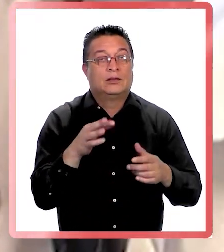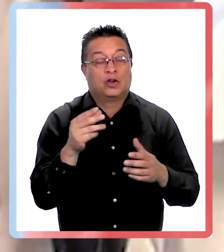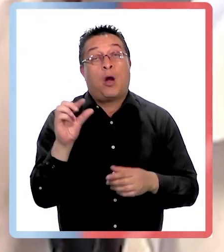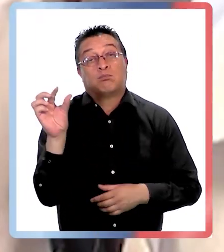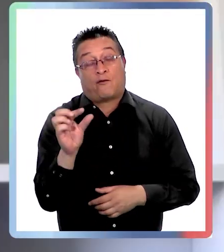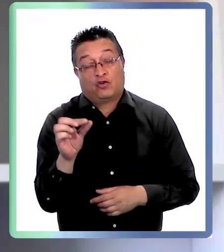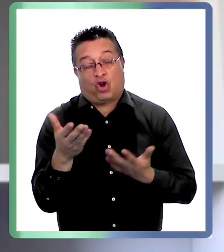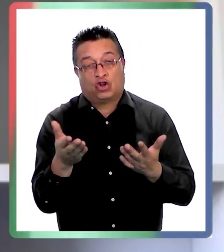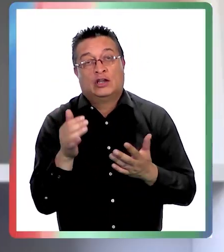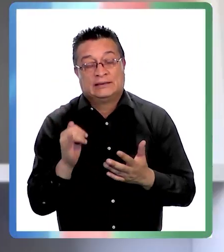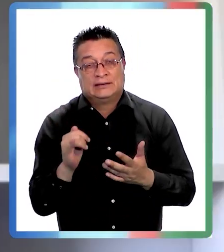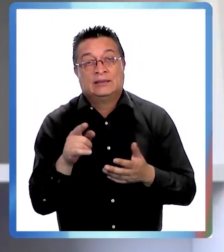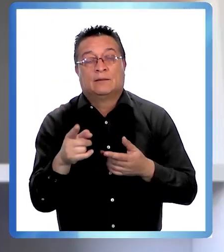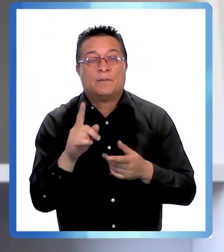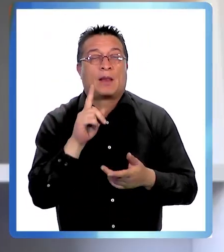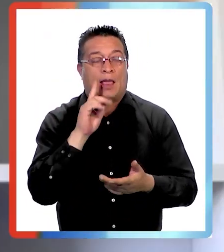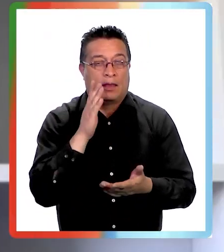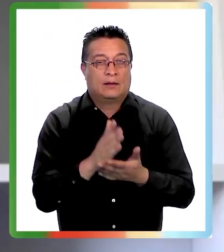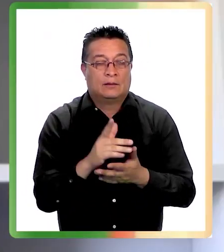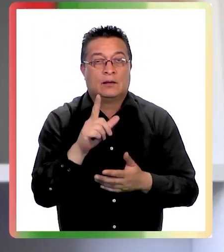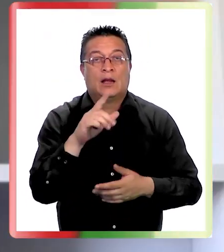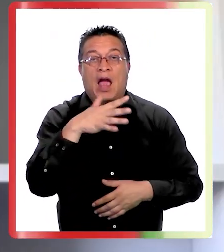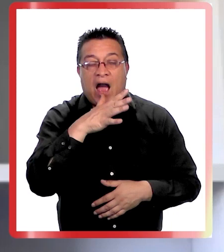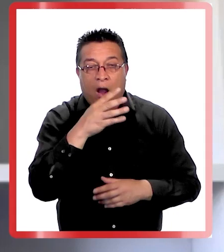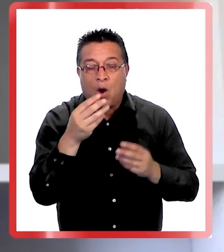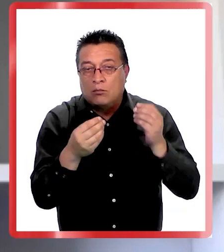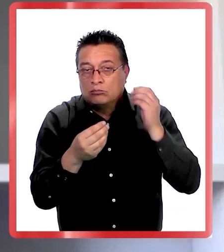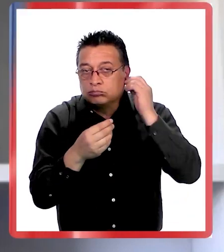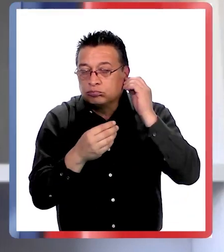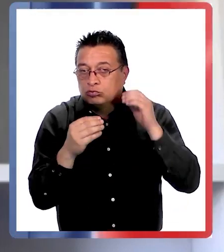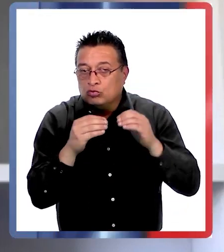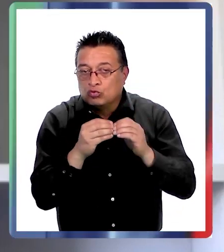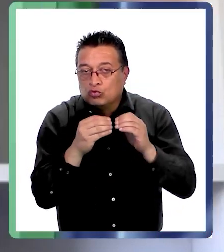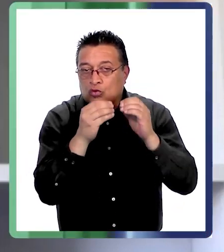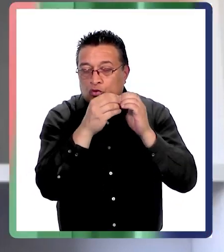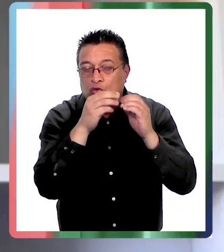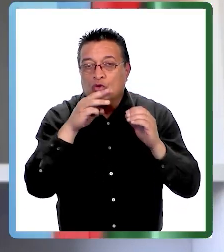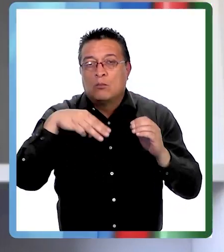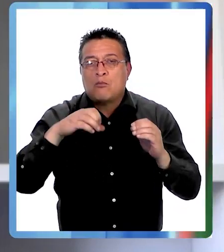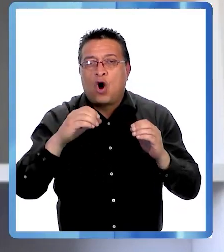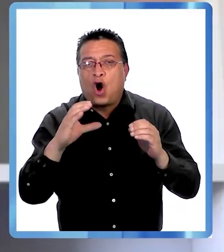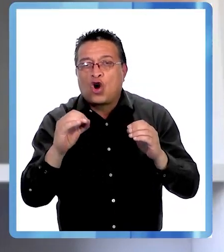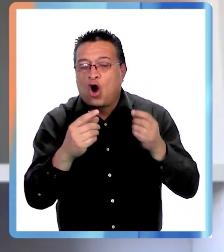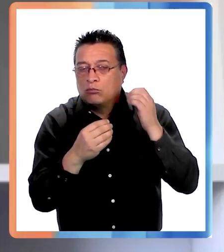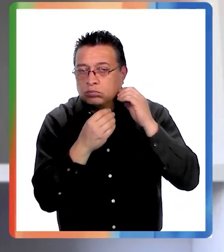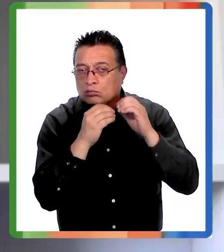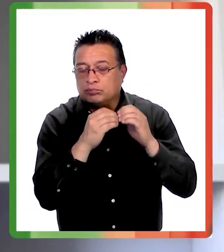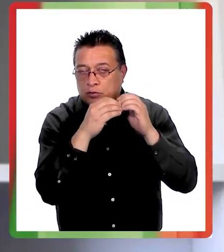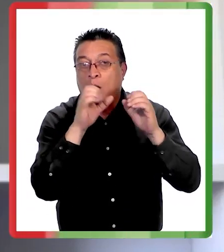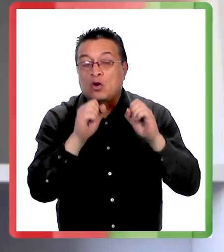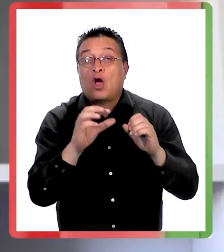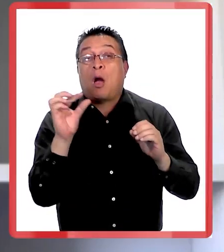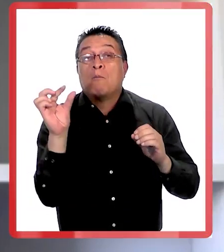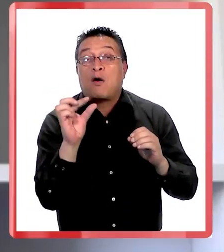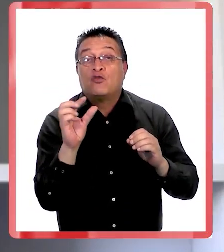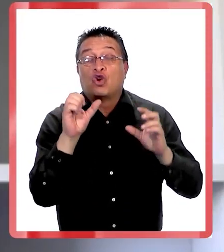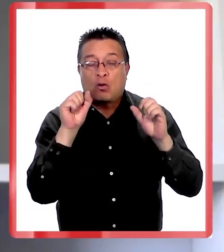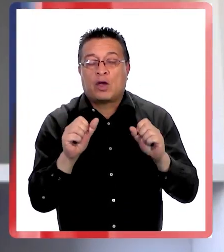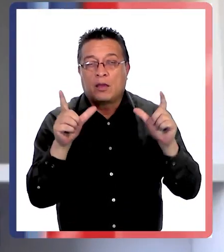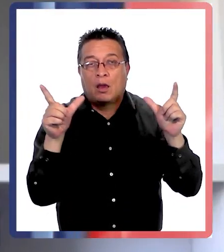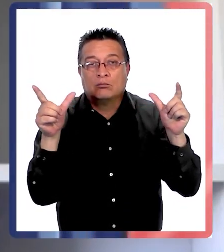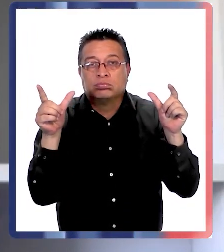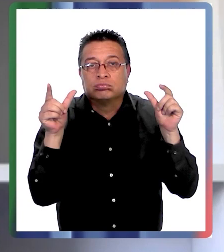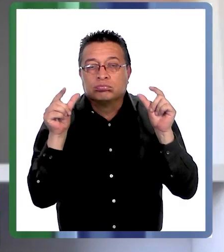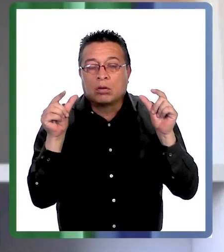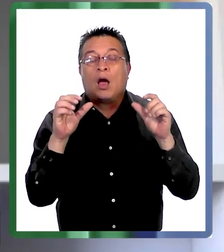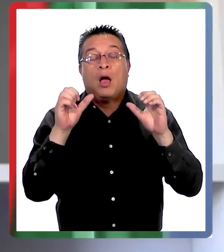Dios transitoria, es que tengan líquido en los oídos, moco, y eso hace que transitoriamente pierdan la